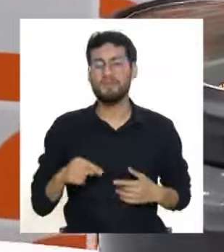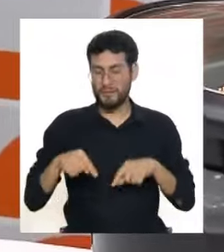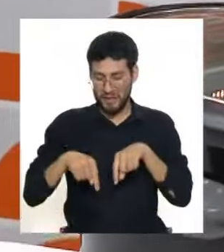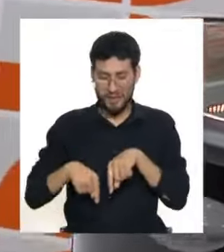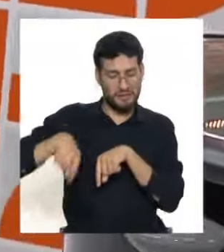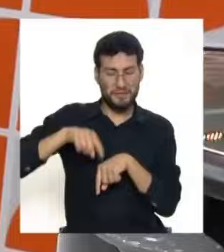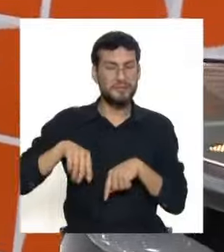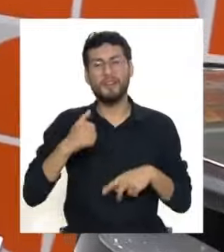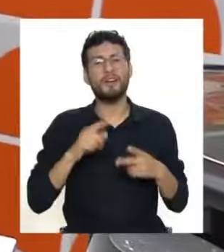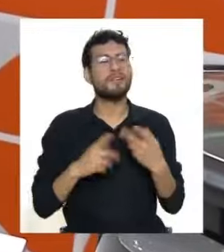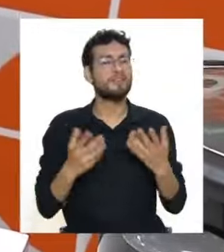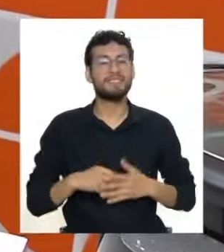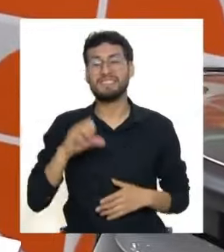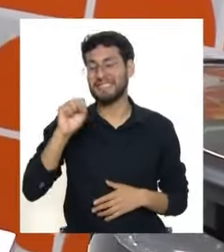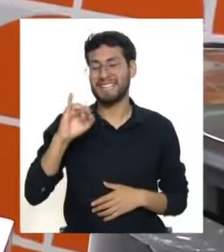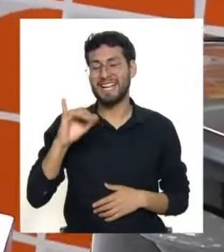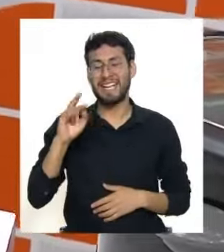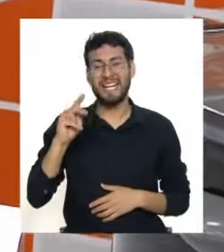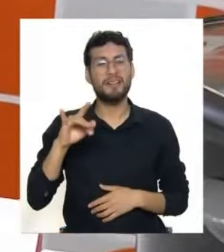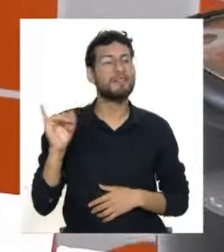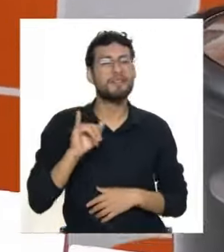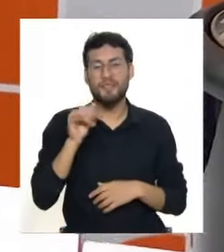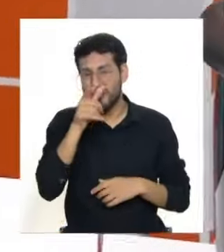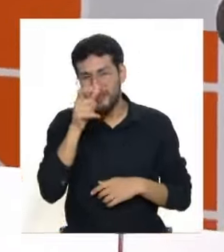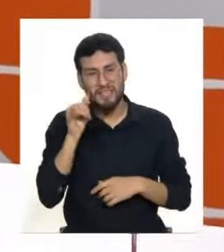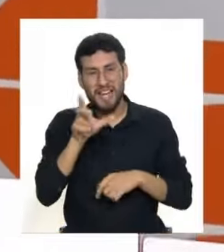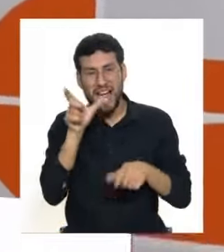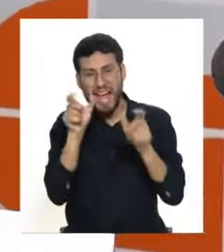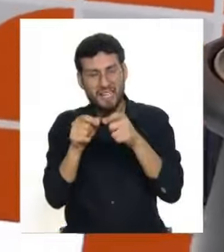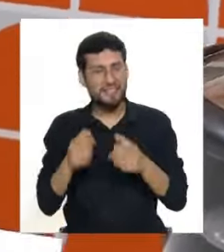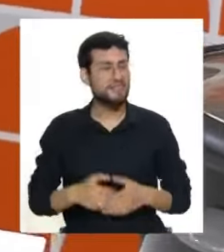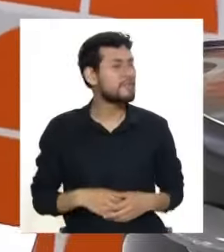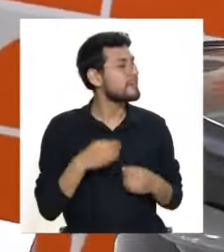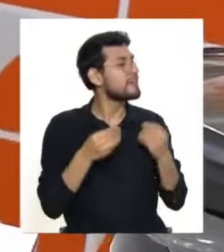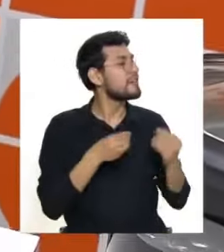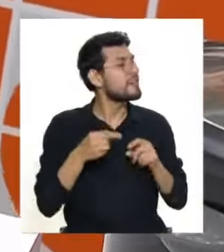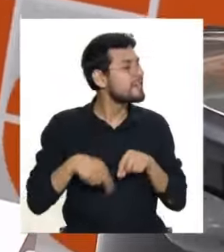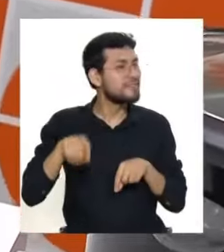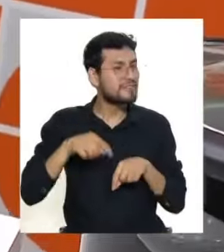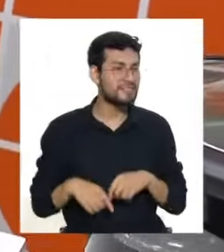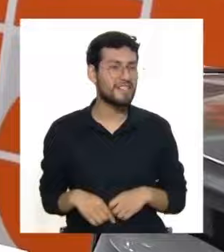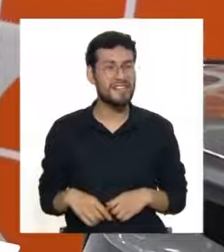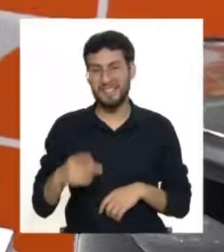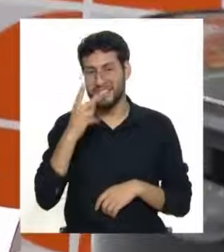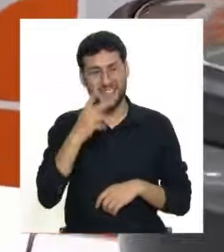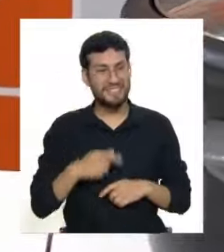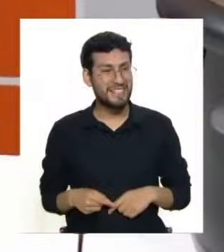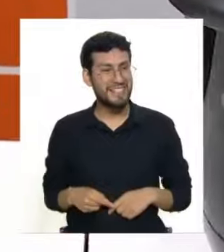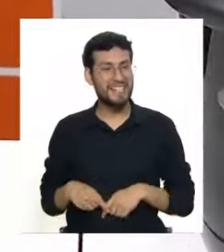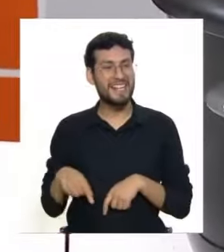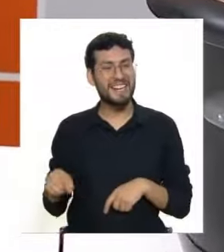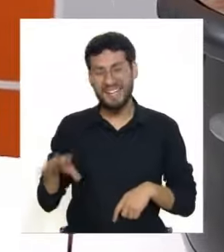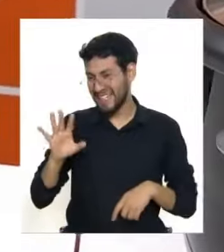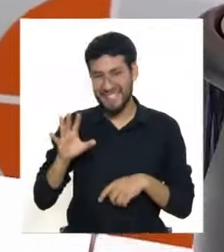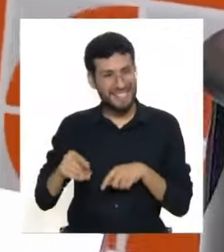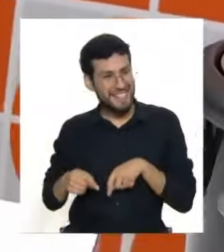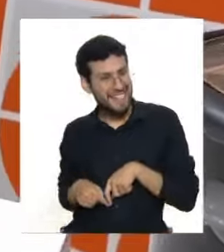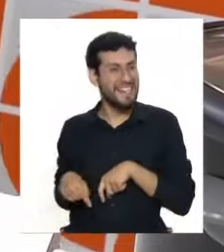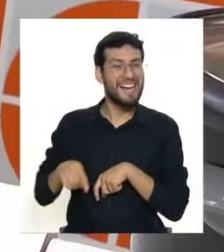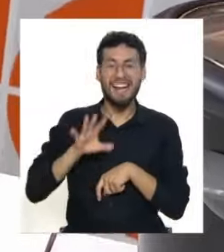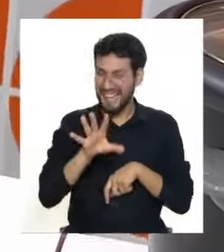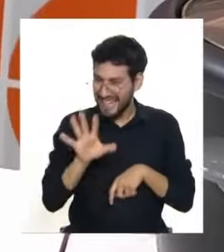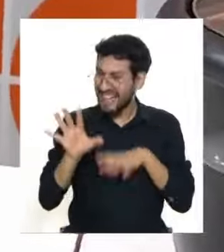y el sitaracui se hace como la hormiga del sitaracui que te va pellizcando. ¿Cómo levantarías la pierna más o menos tú? Espérate. Ay, no, pero... No,